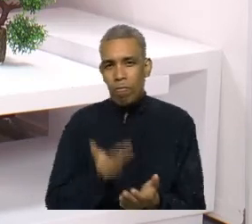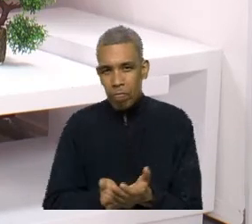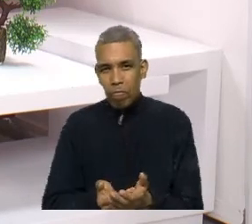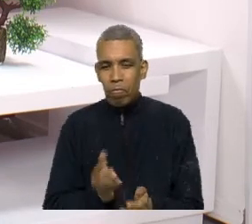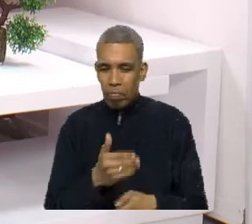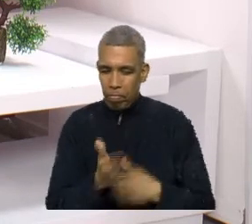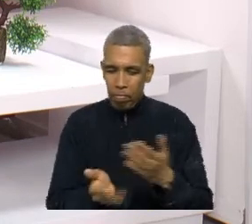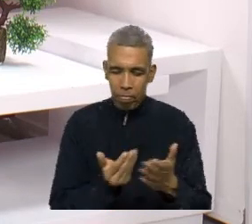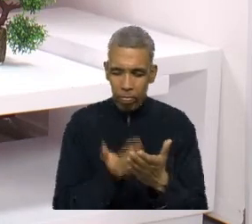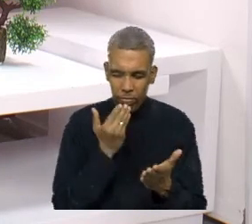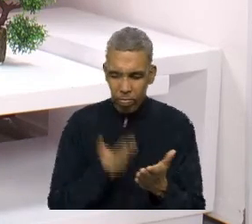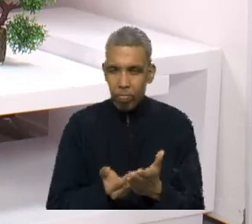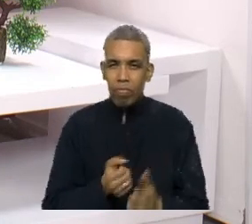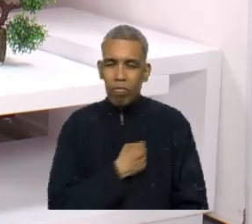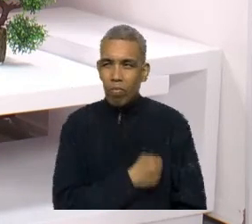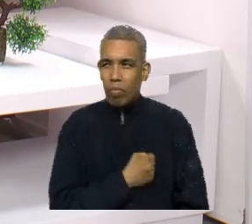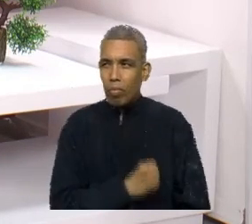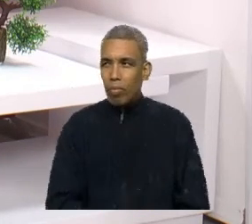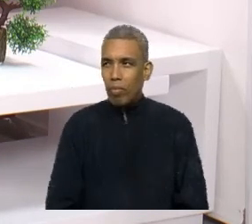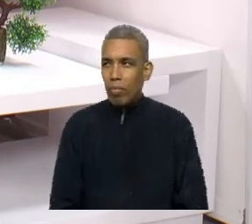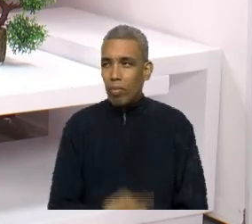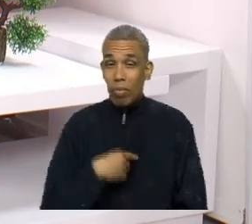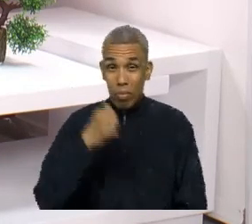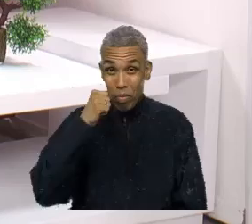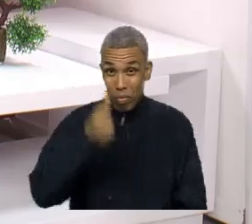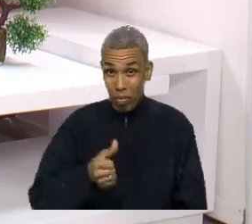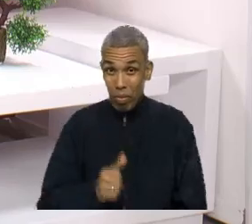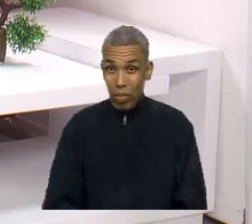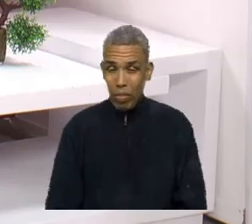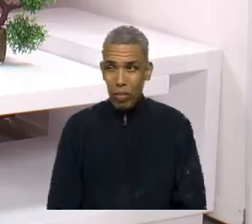por acompañarnos. Recuerden, mañana tenemos